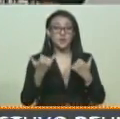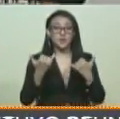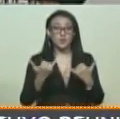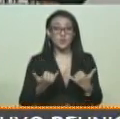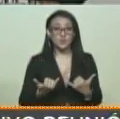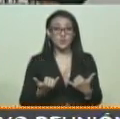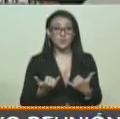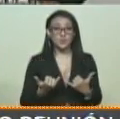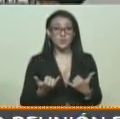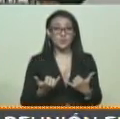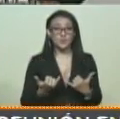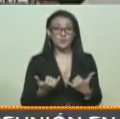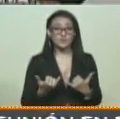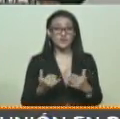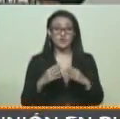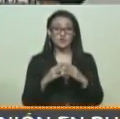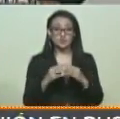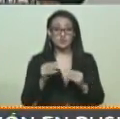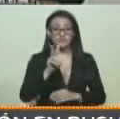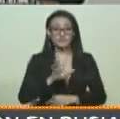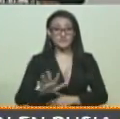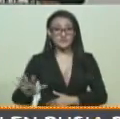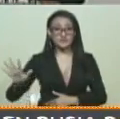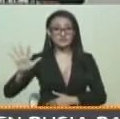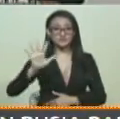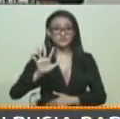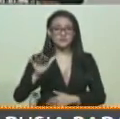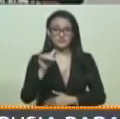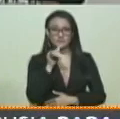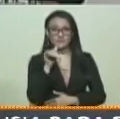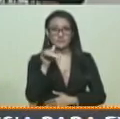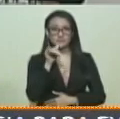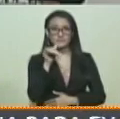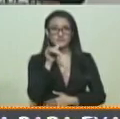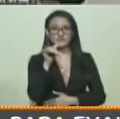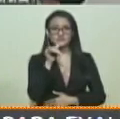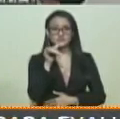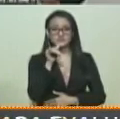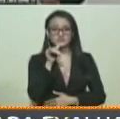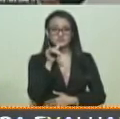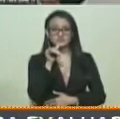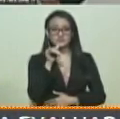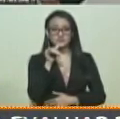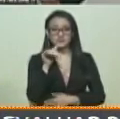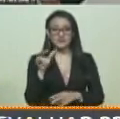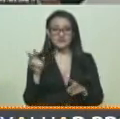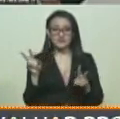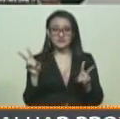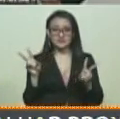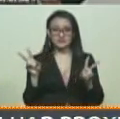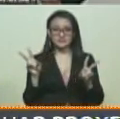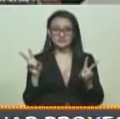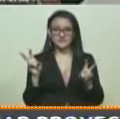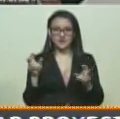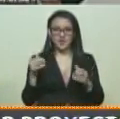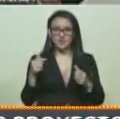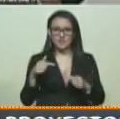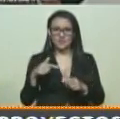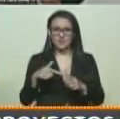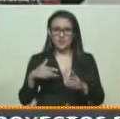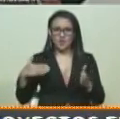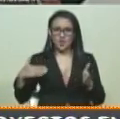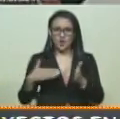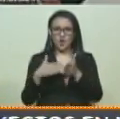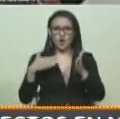dirigir a toda Venezuela para informar respecto a un duro golpe contra